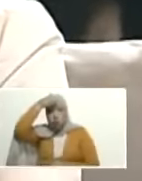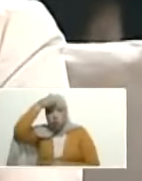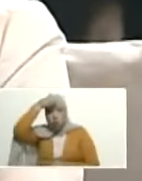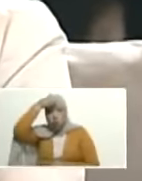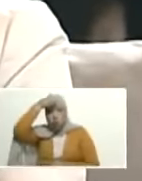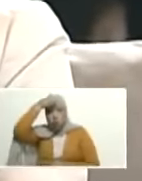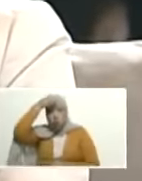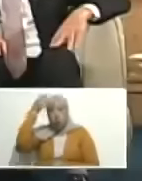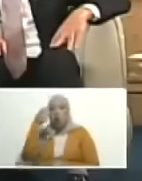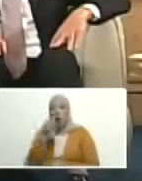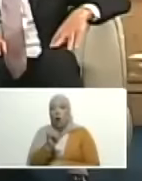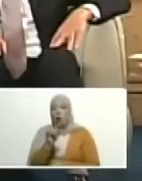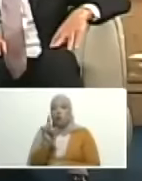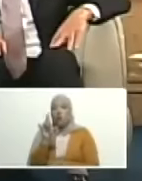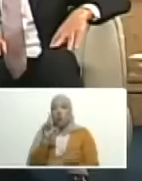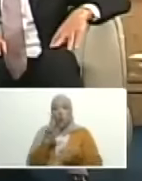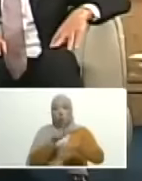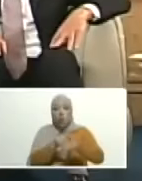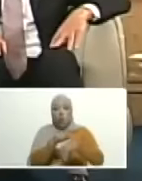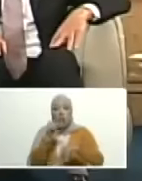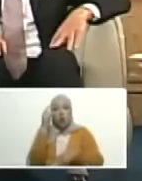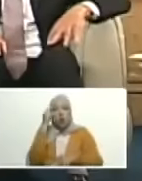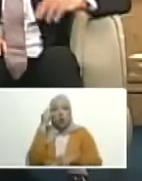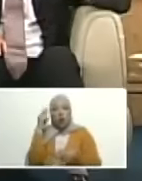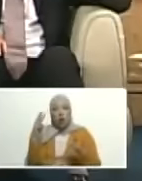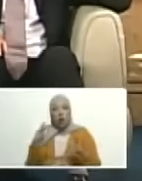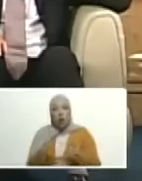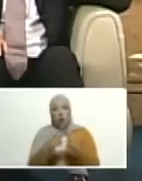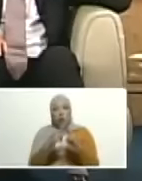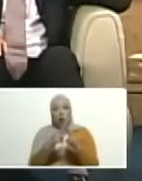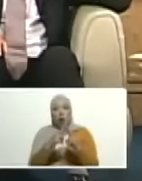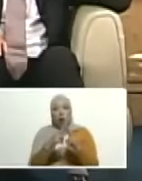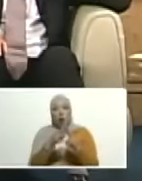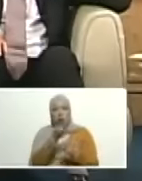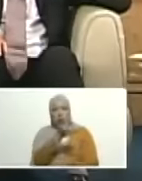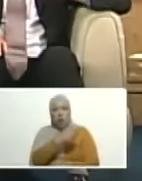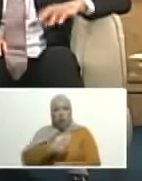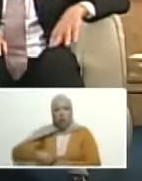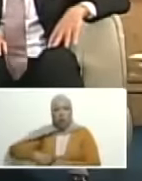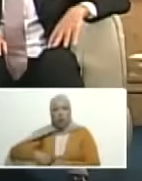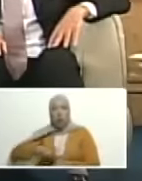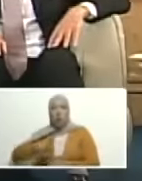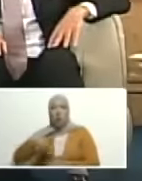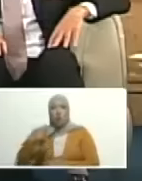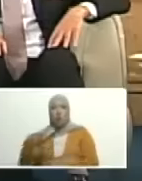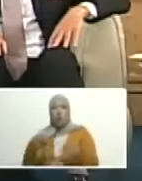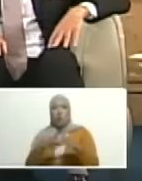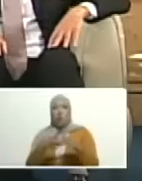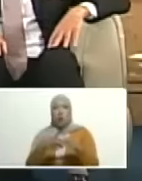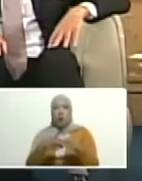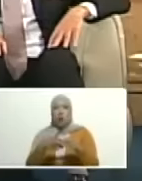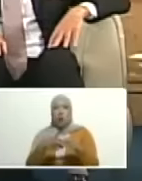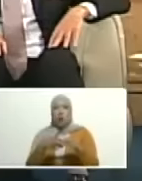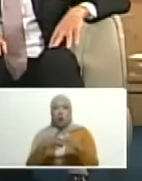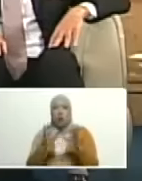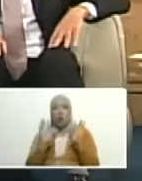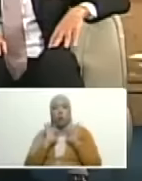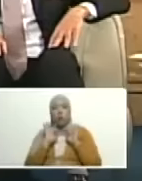Y se fijó una hora y un día para una reunión con Trump. Y luego el grupo que rodeaba a Trump,